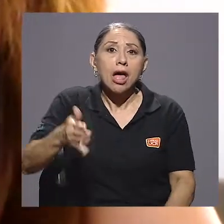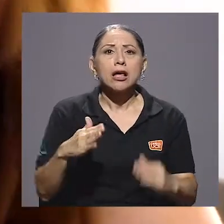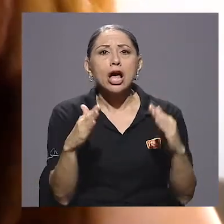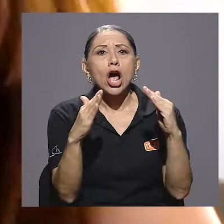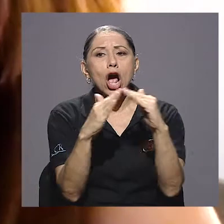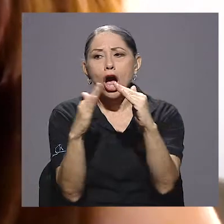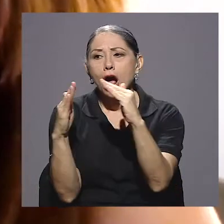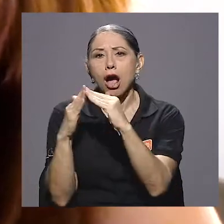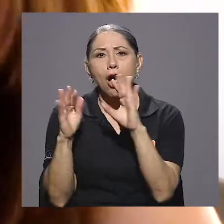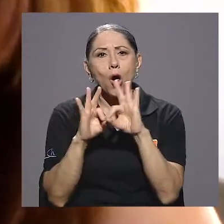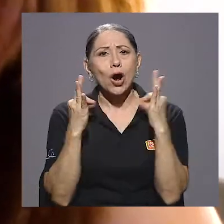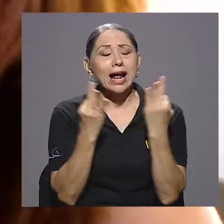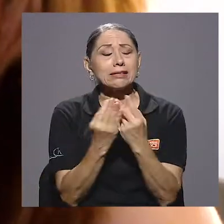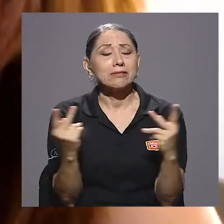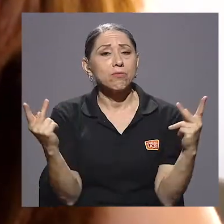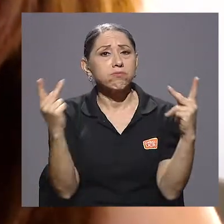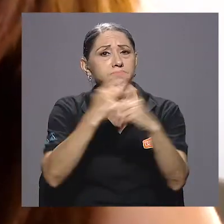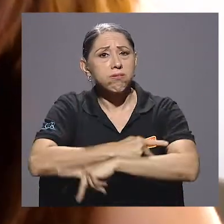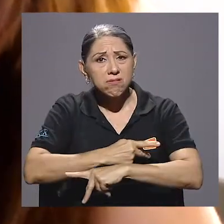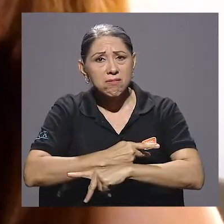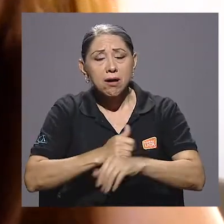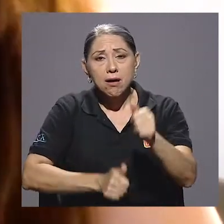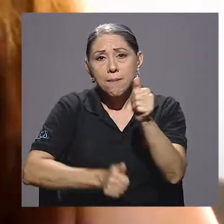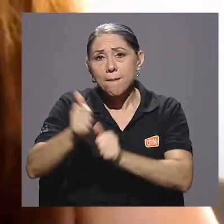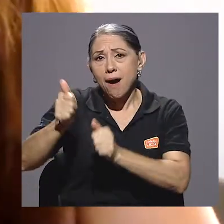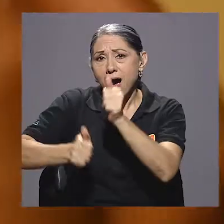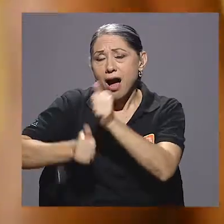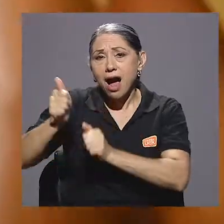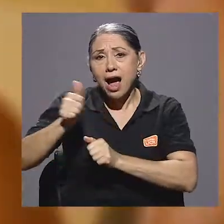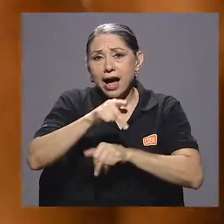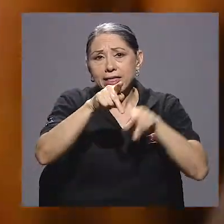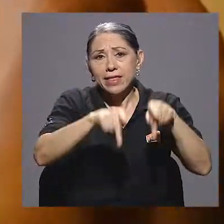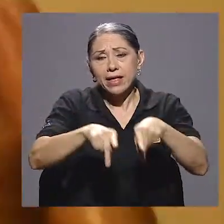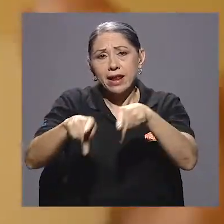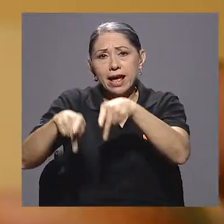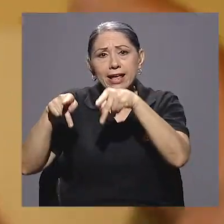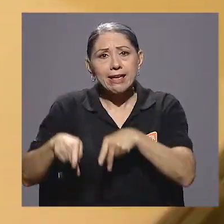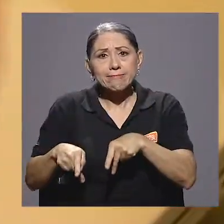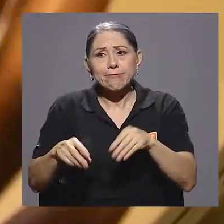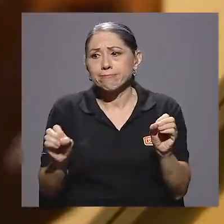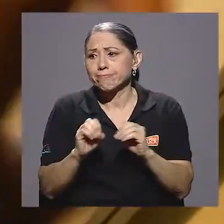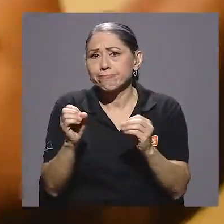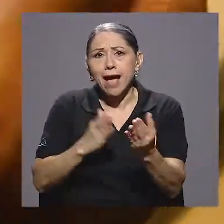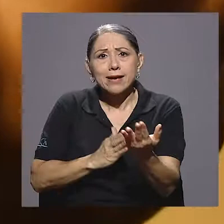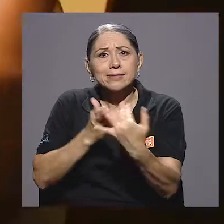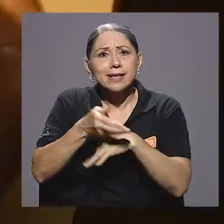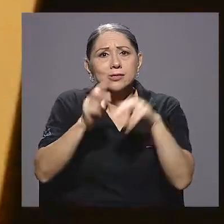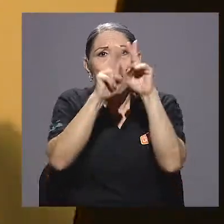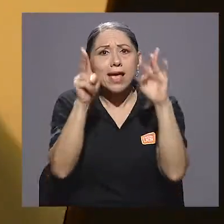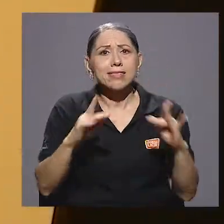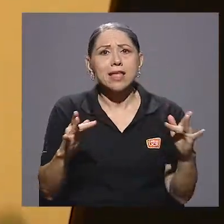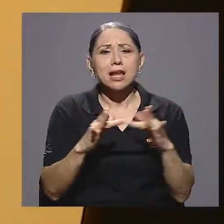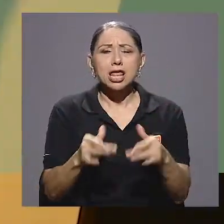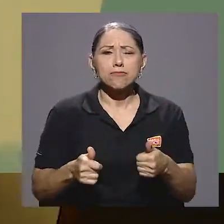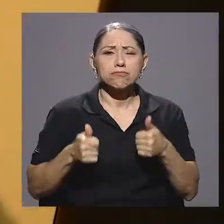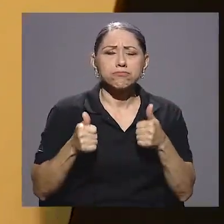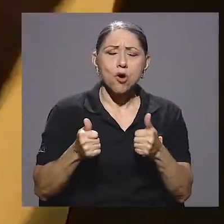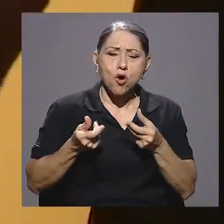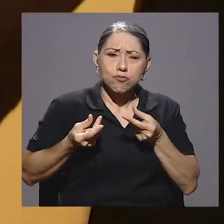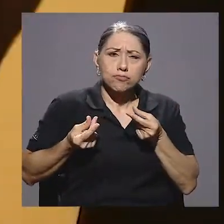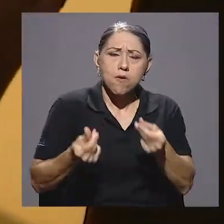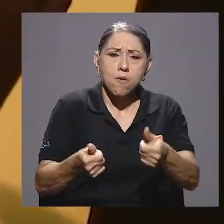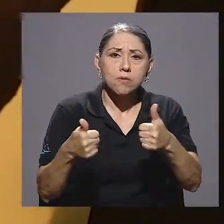muchísimo peor el asunto, porque la mayor parte de la gente no tiene acceso a un internet fijo de